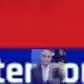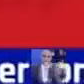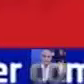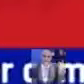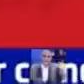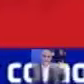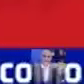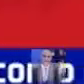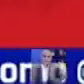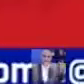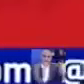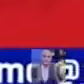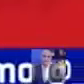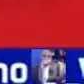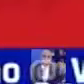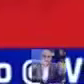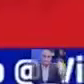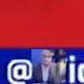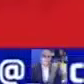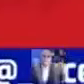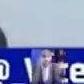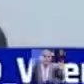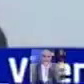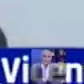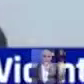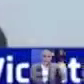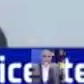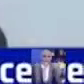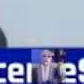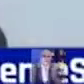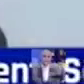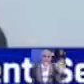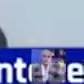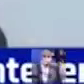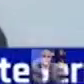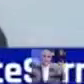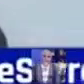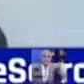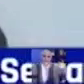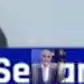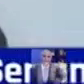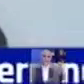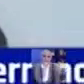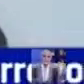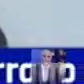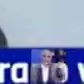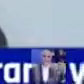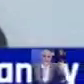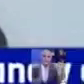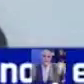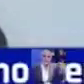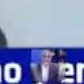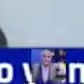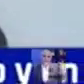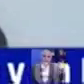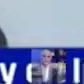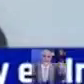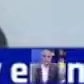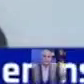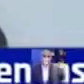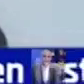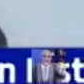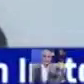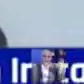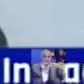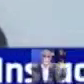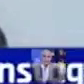entre los analistas de Latinus. Vemos a la misma gente que forma parte del grupo Nexos. Ahí es